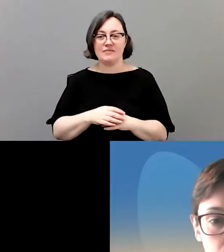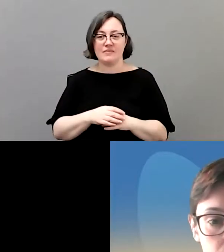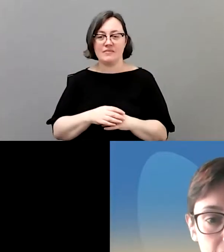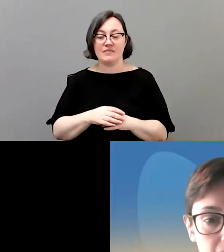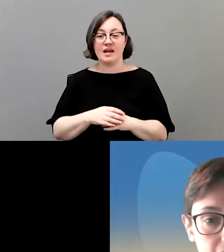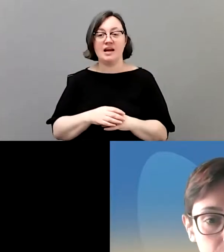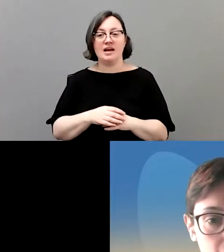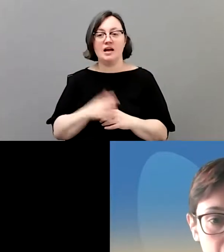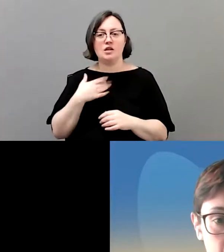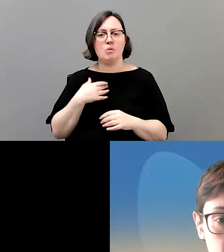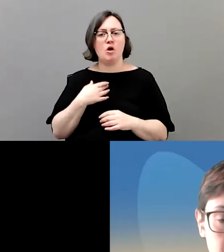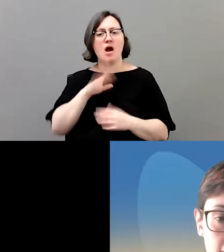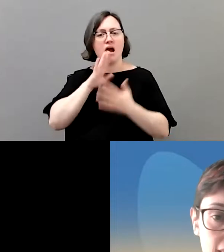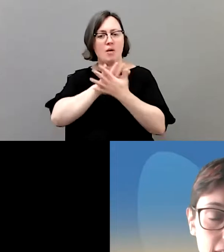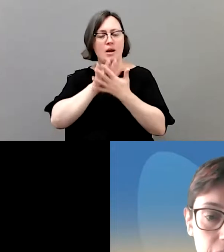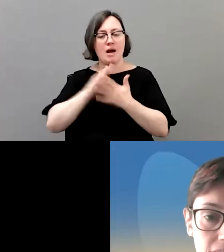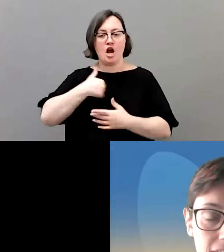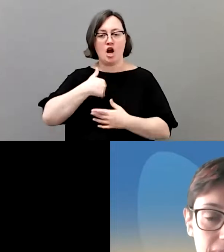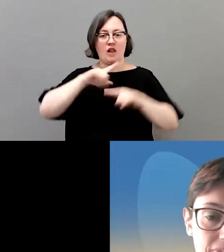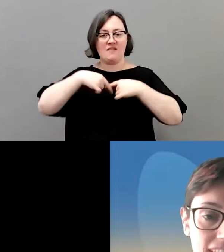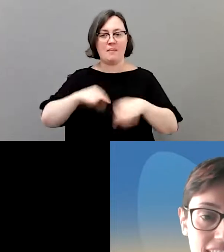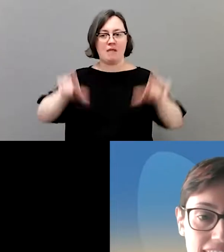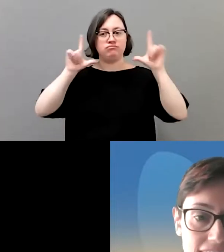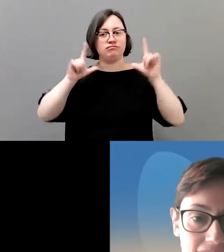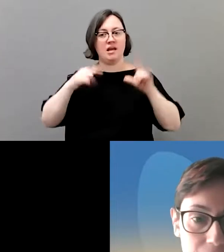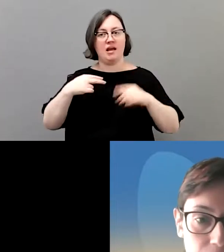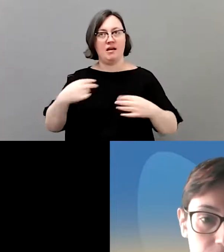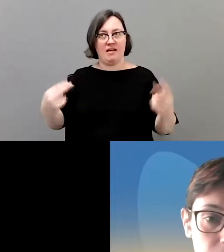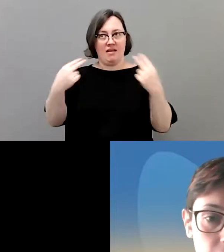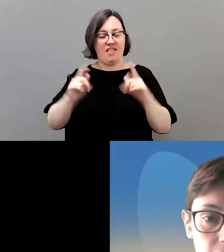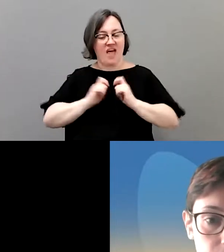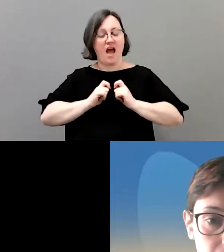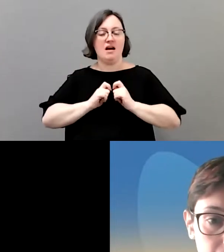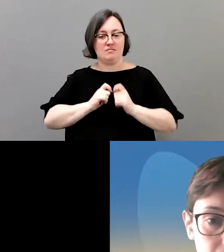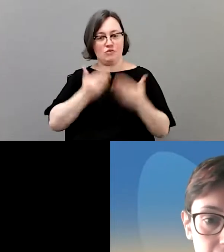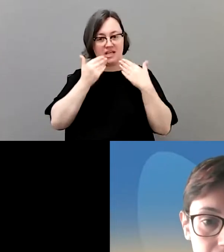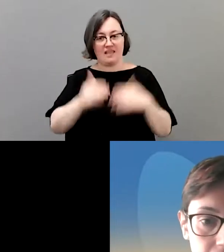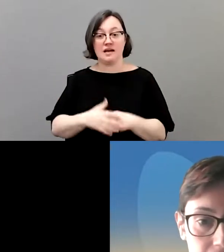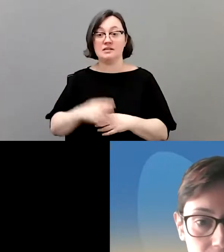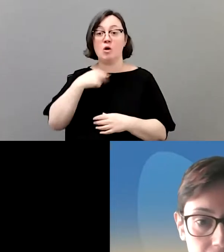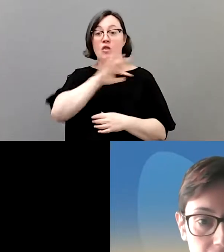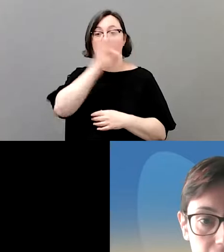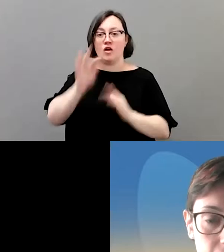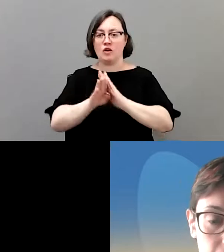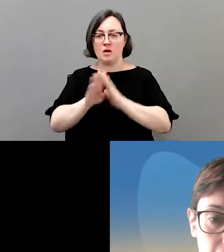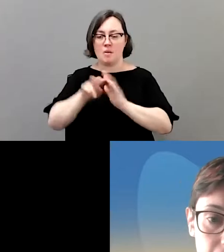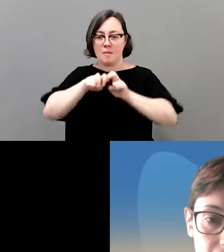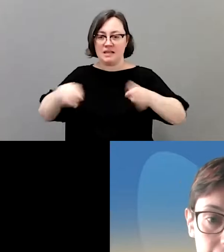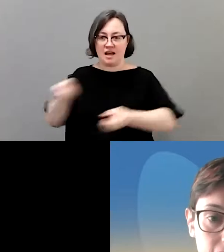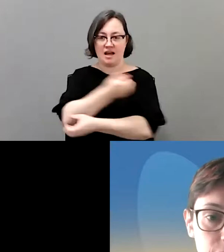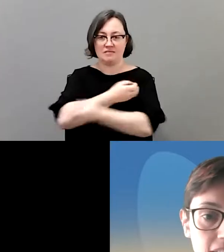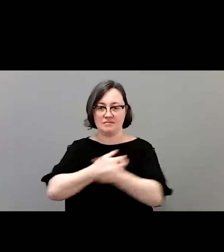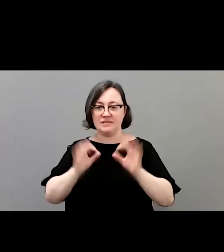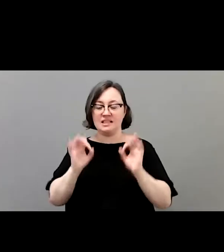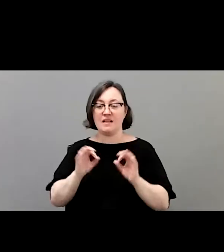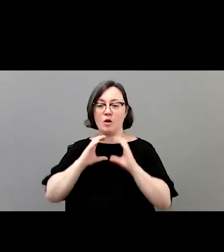Y bueno, pues visibilizar la importancia del rol de la familia. Así que nada, bueno, pues vamos a continuar en esta mesa redonda